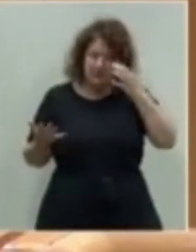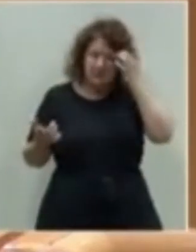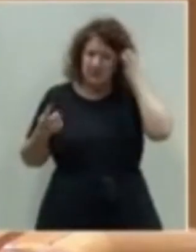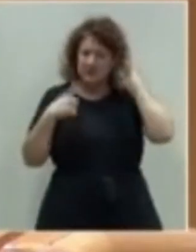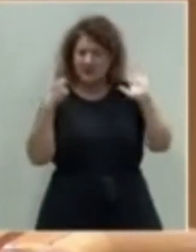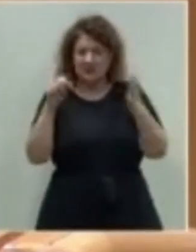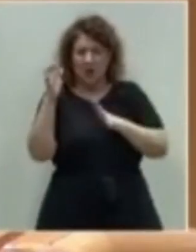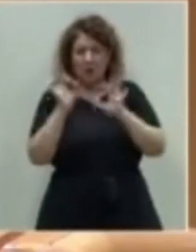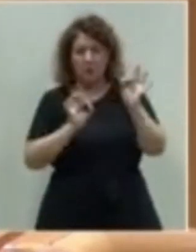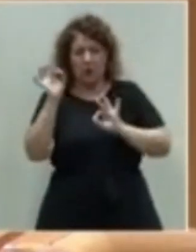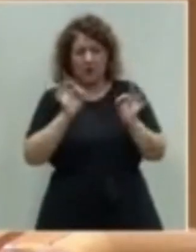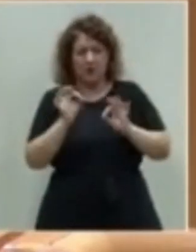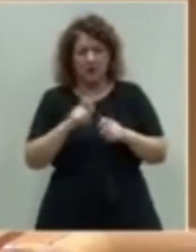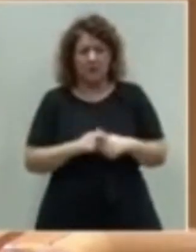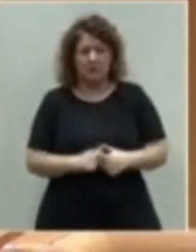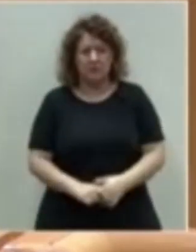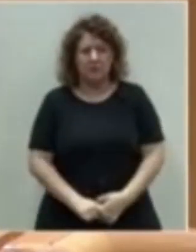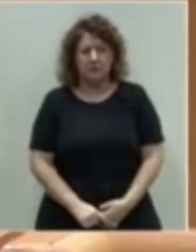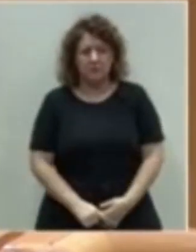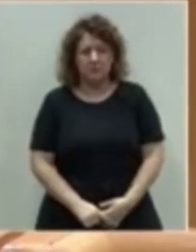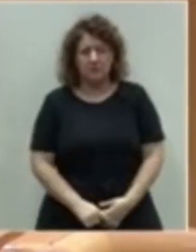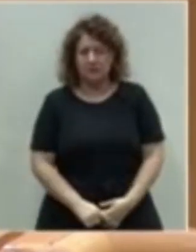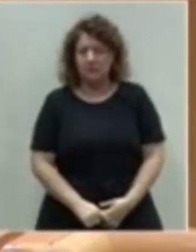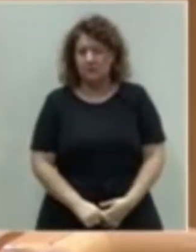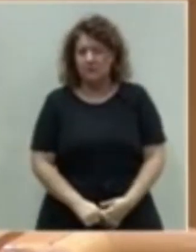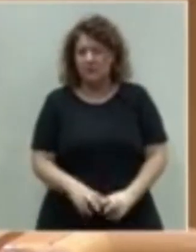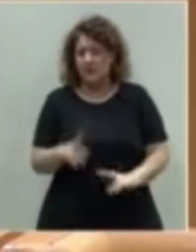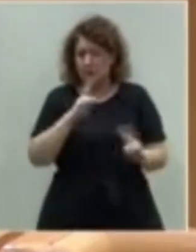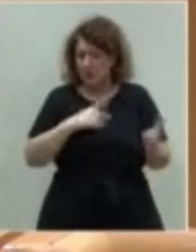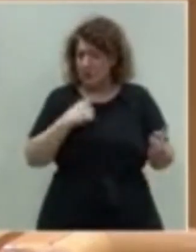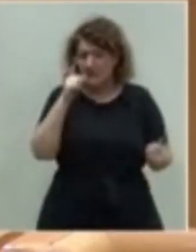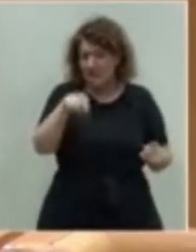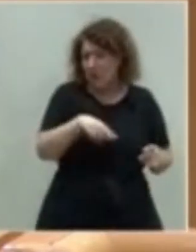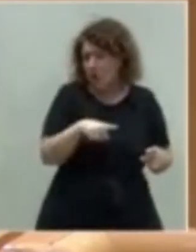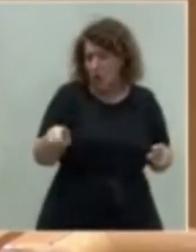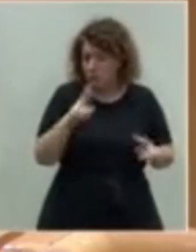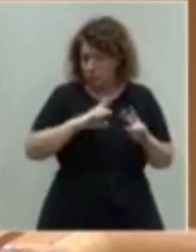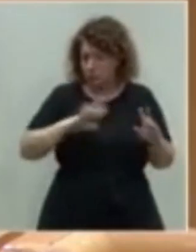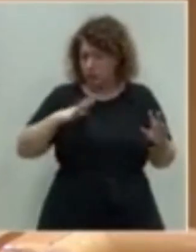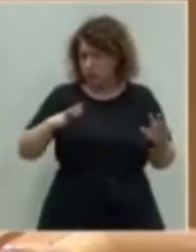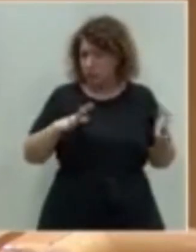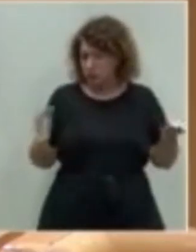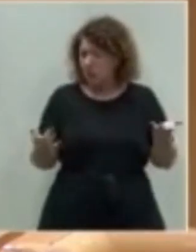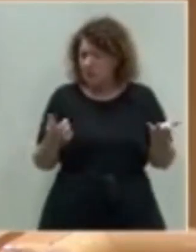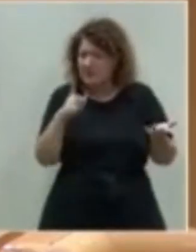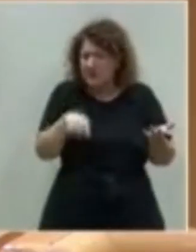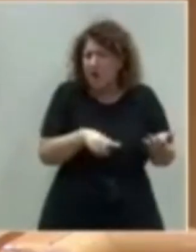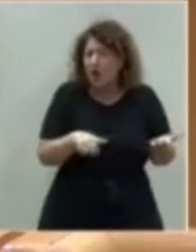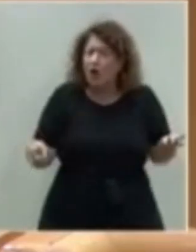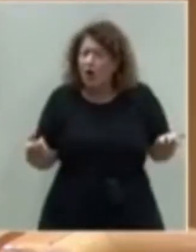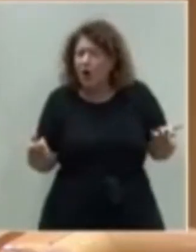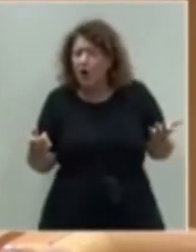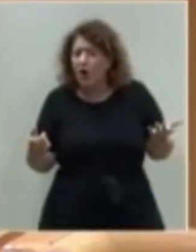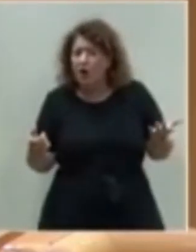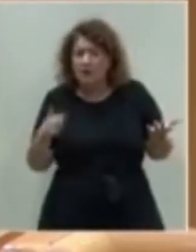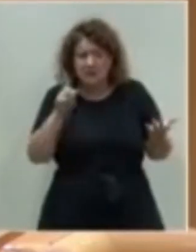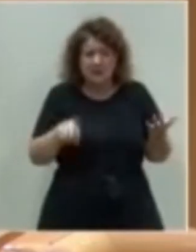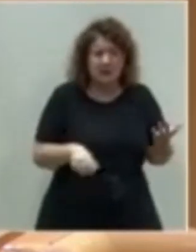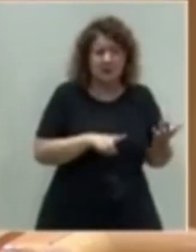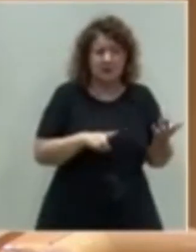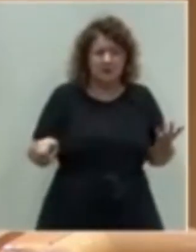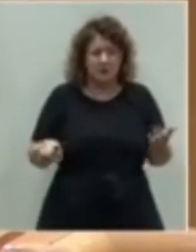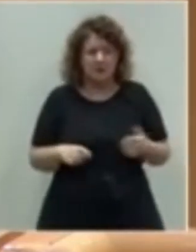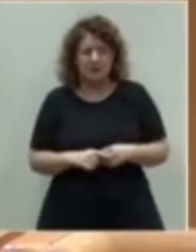60% de descuento del IRPF a La Palma? Conteste. ¿Es un sí o un no? Aquí viene aquí a dar lecciones. ¿Es un sí o un no? ¿Sí o no? ¿Van